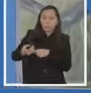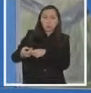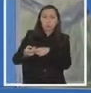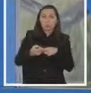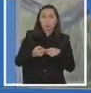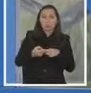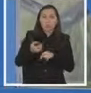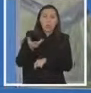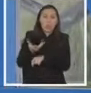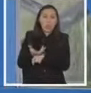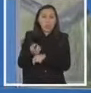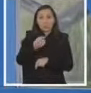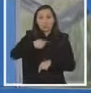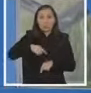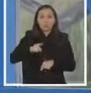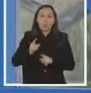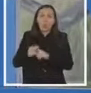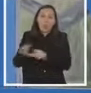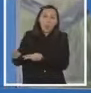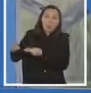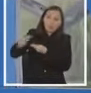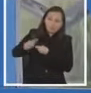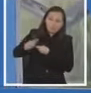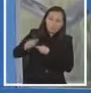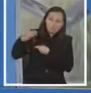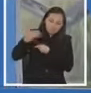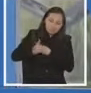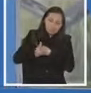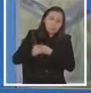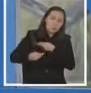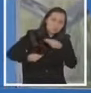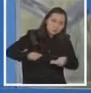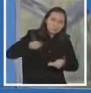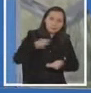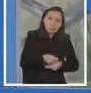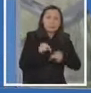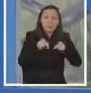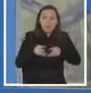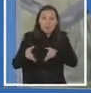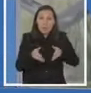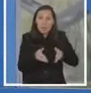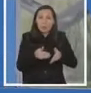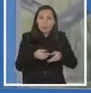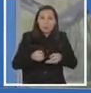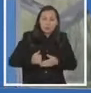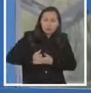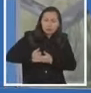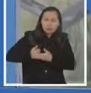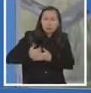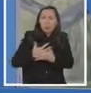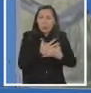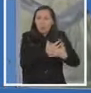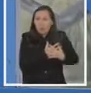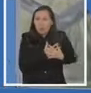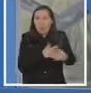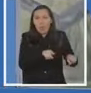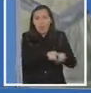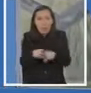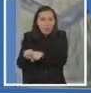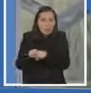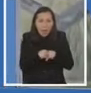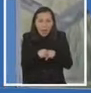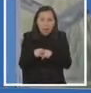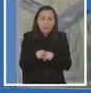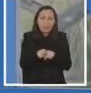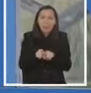que además nosotros tomamos como posta. Este es un camino de solidaridad, de hermandad, que